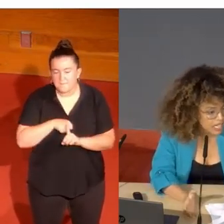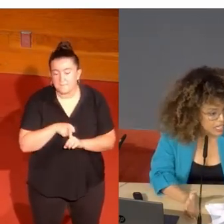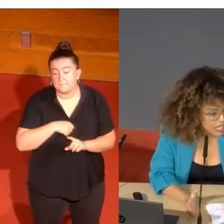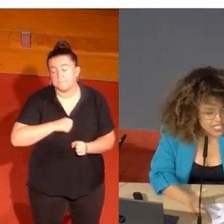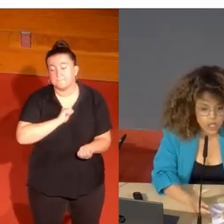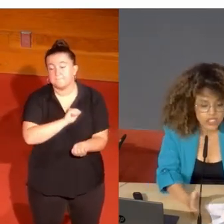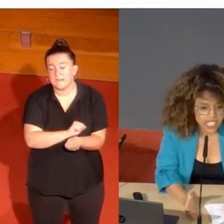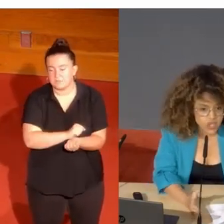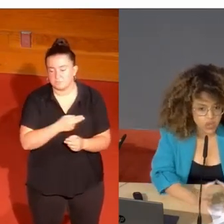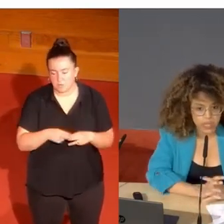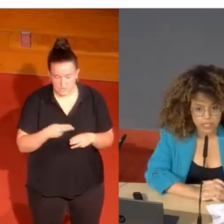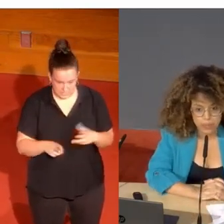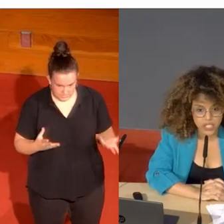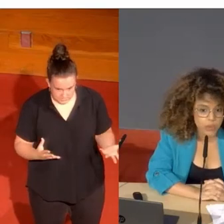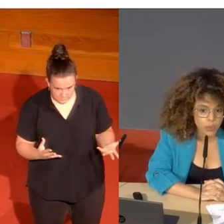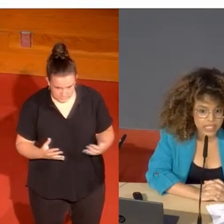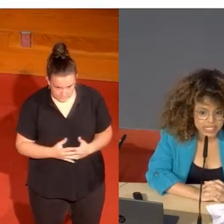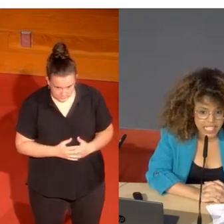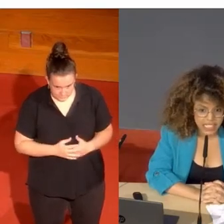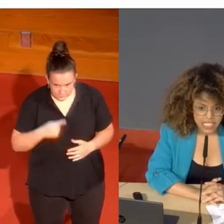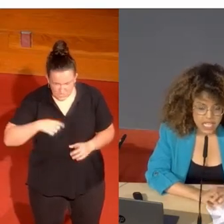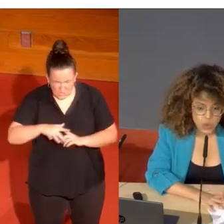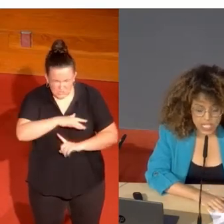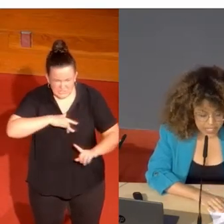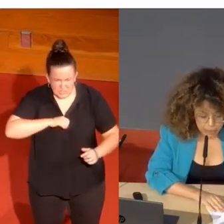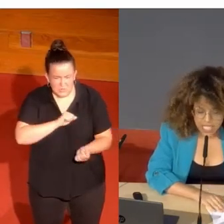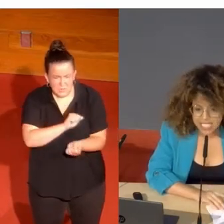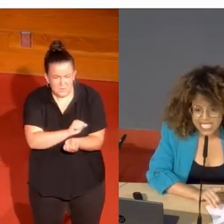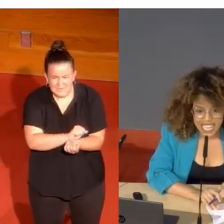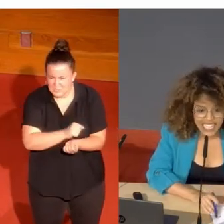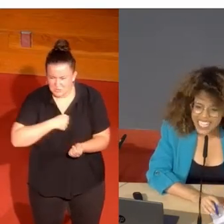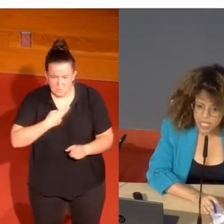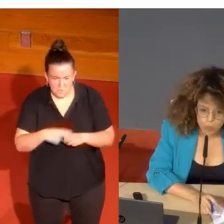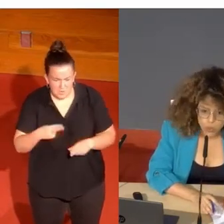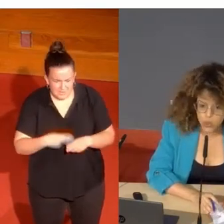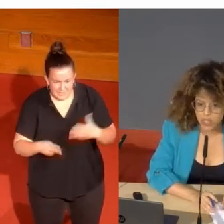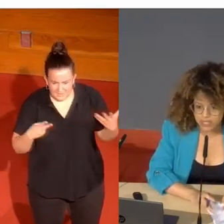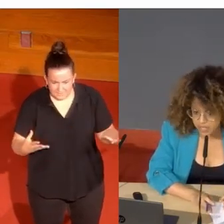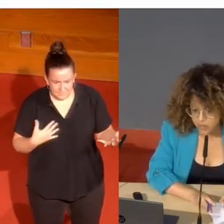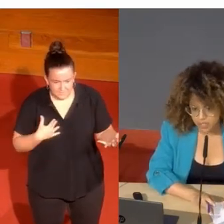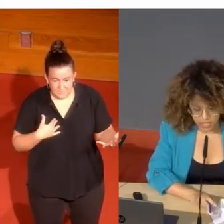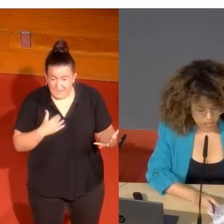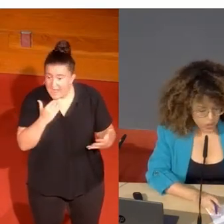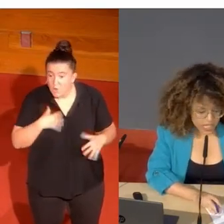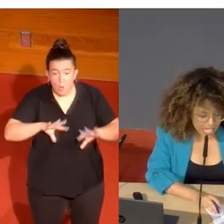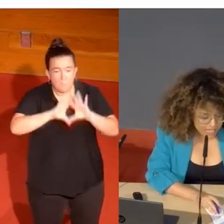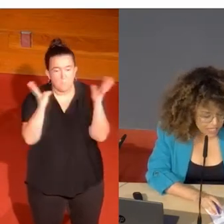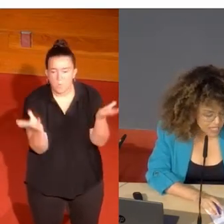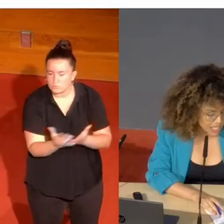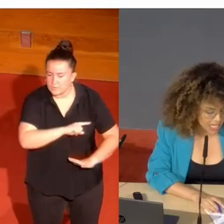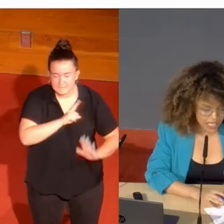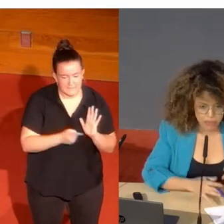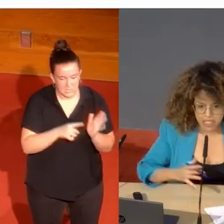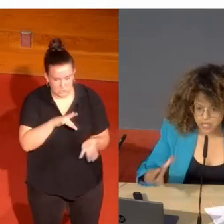esa ese contexto de de presión política es una dinámica que se da en el mundo entero os